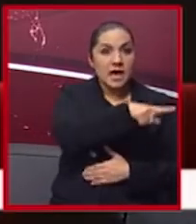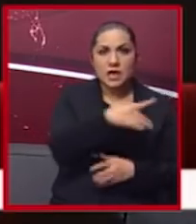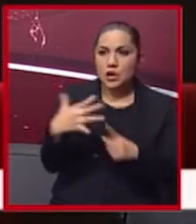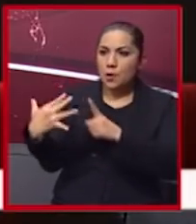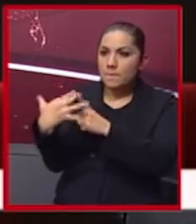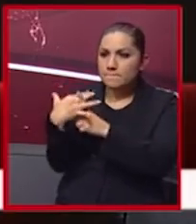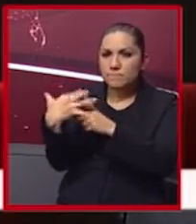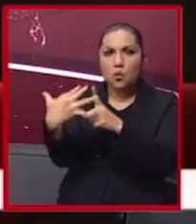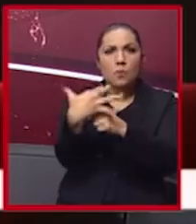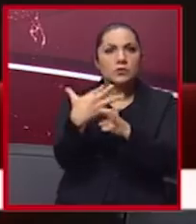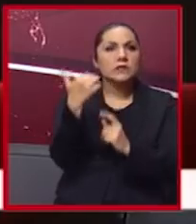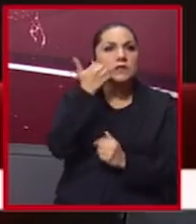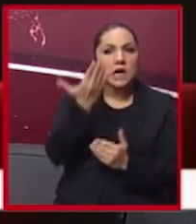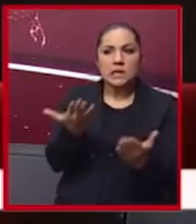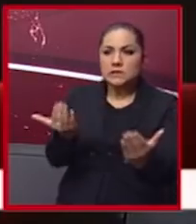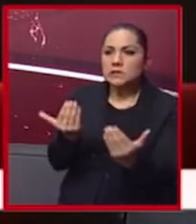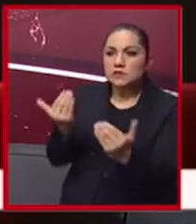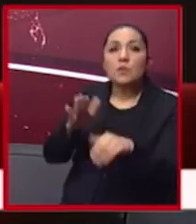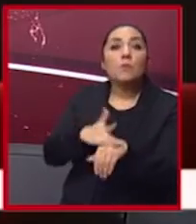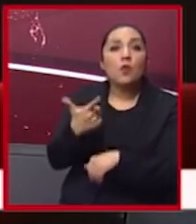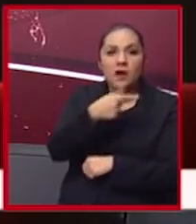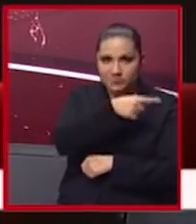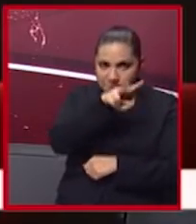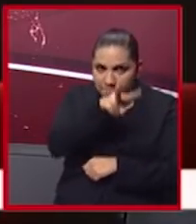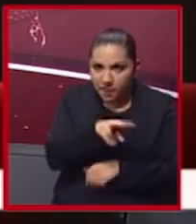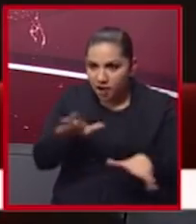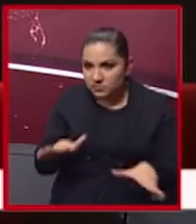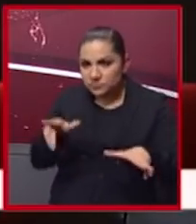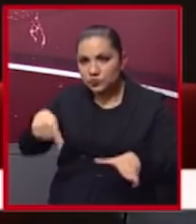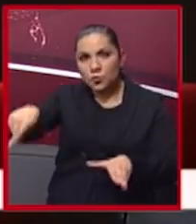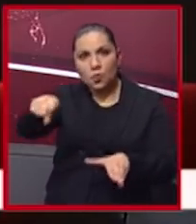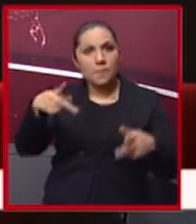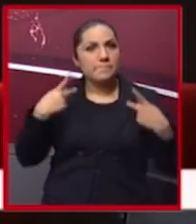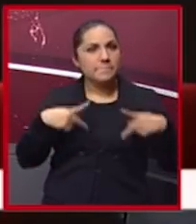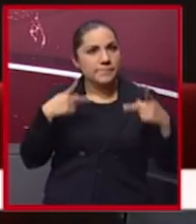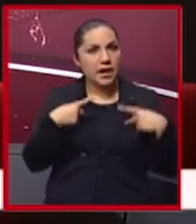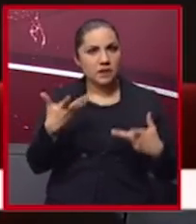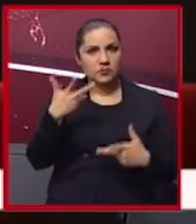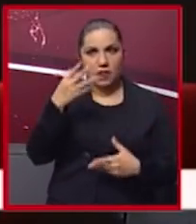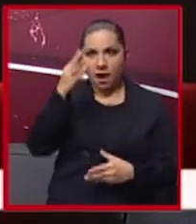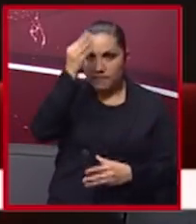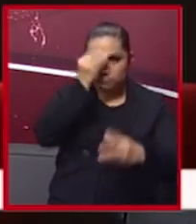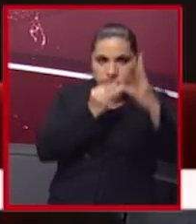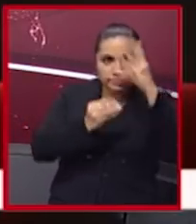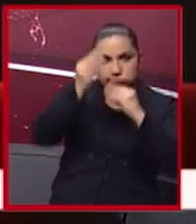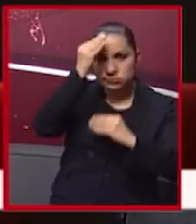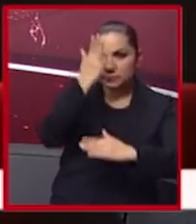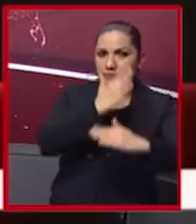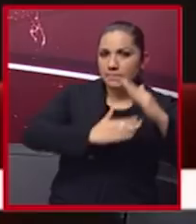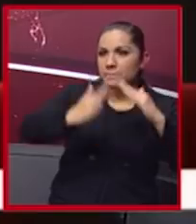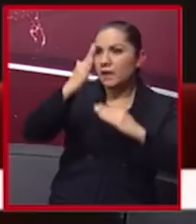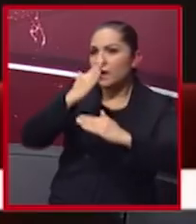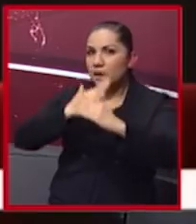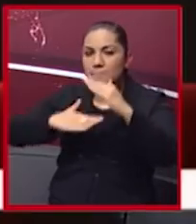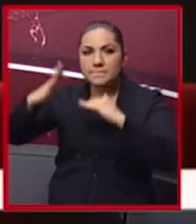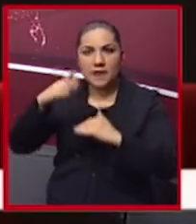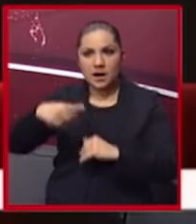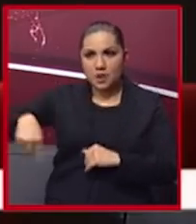piensa independiente, porque quiere tener presa en su control social. No les va a